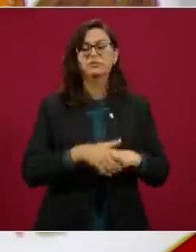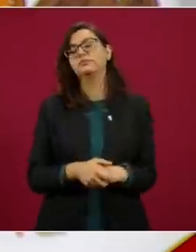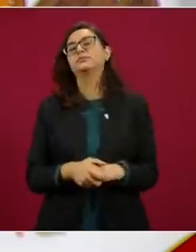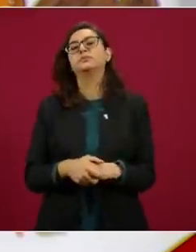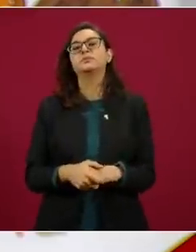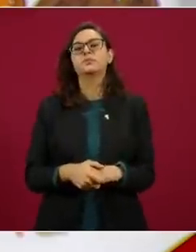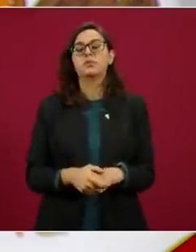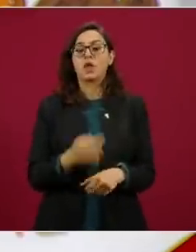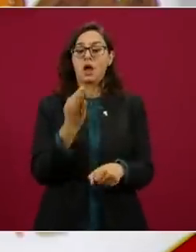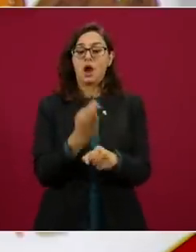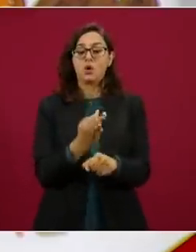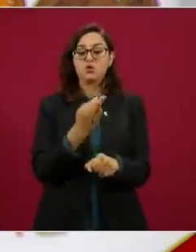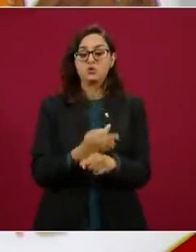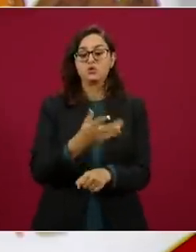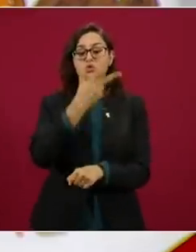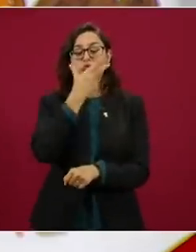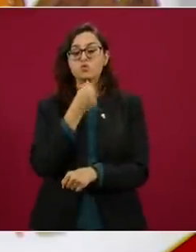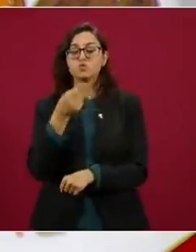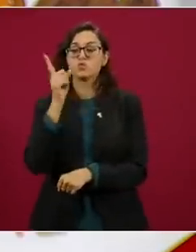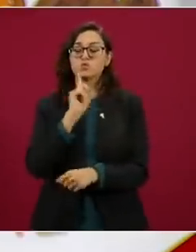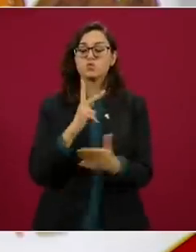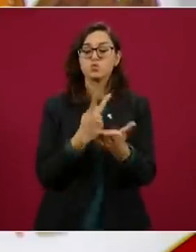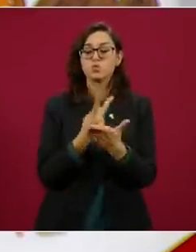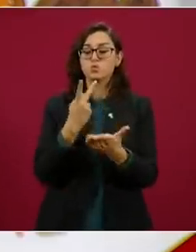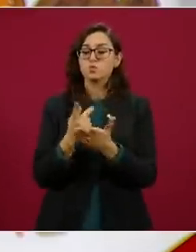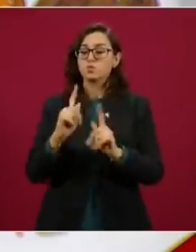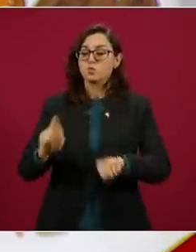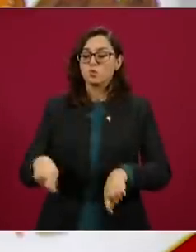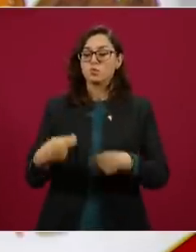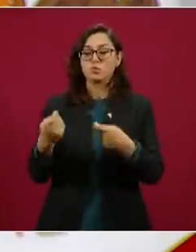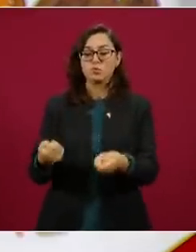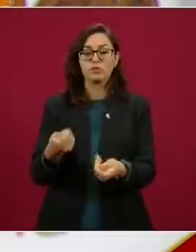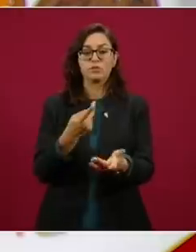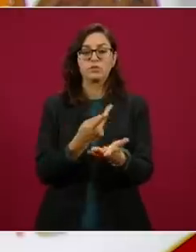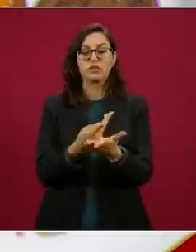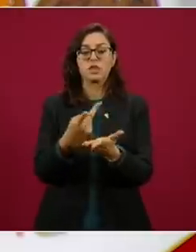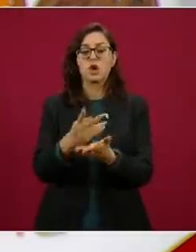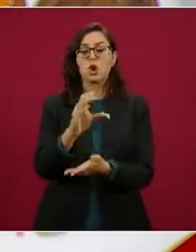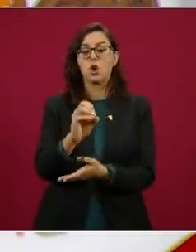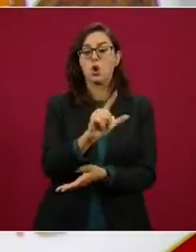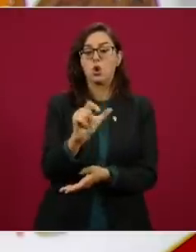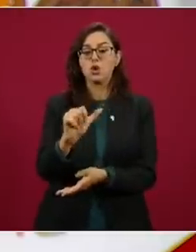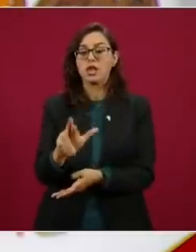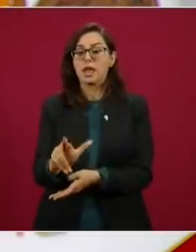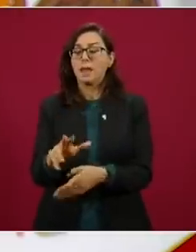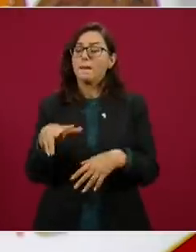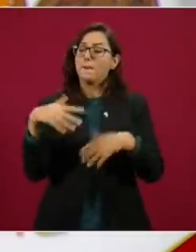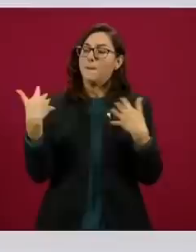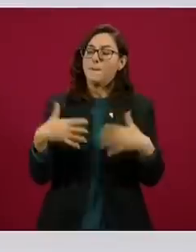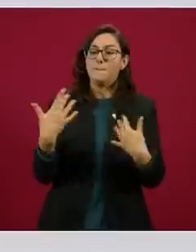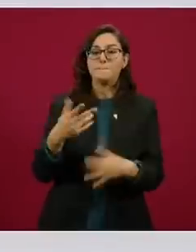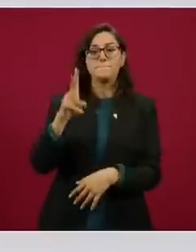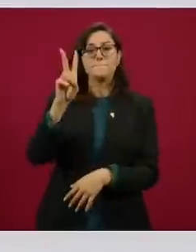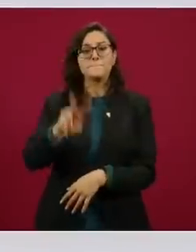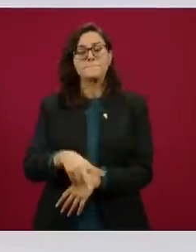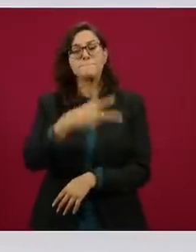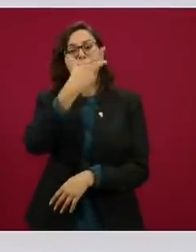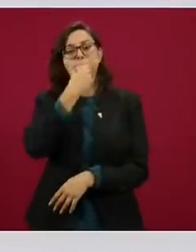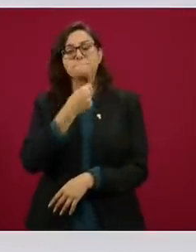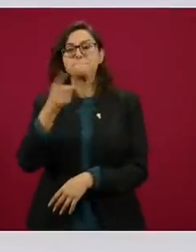en grado collar son sin duda héroes y heroínas del siglo